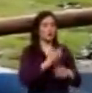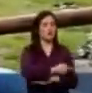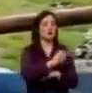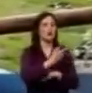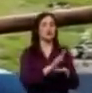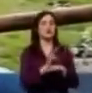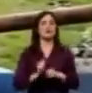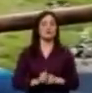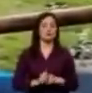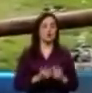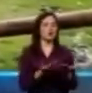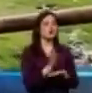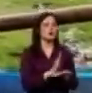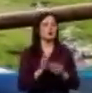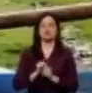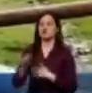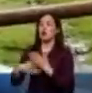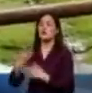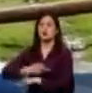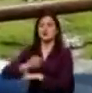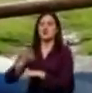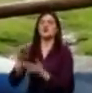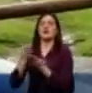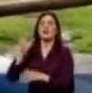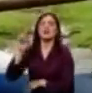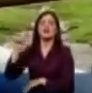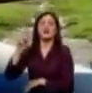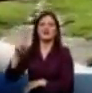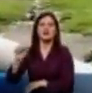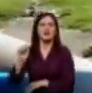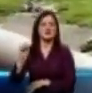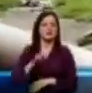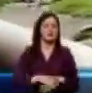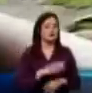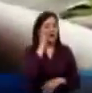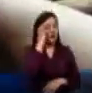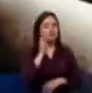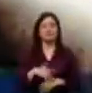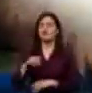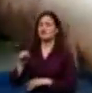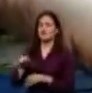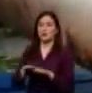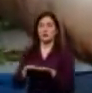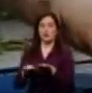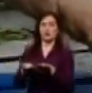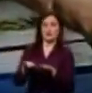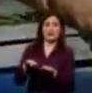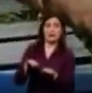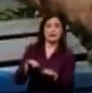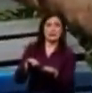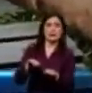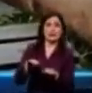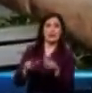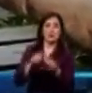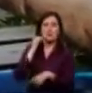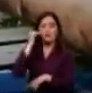qué sector viene usted? De acá, de las terrazas. ¿Se siente usted preocupada por esta situación? Claro, vea, ya se vira y hay muchos niños, debemos, y mayores